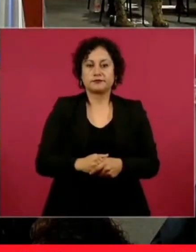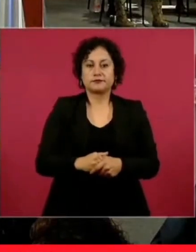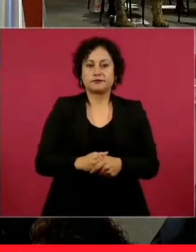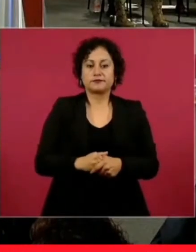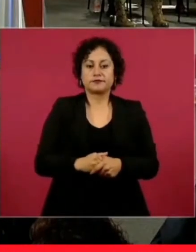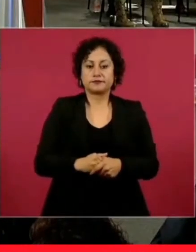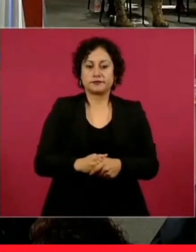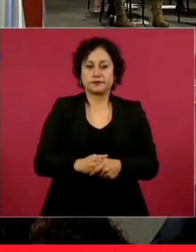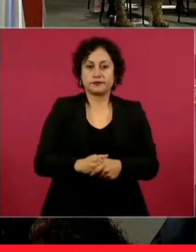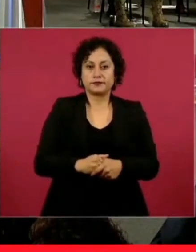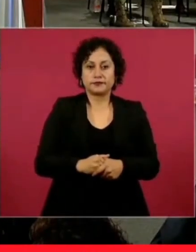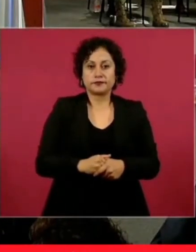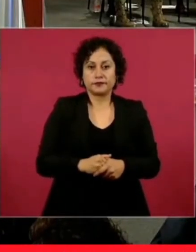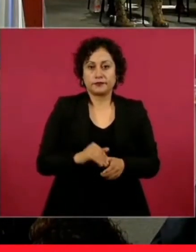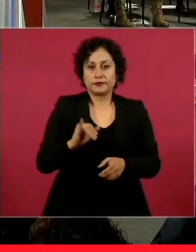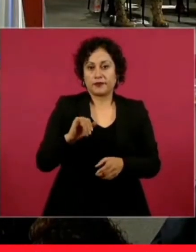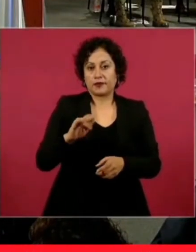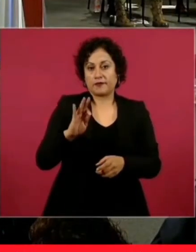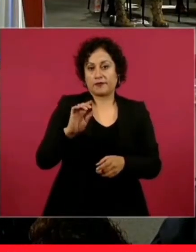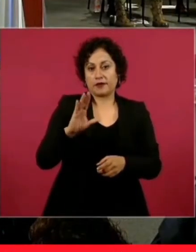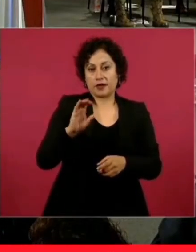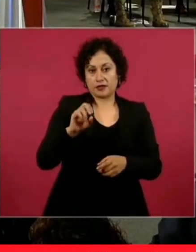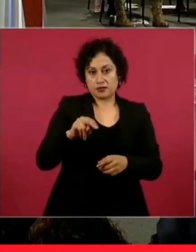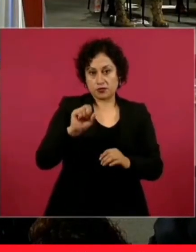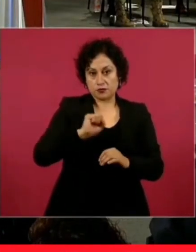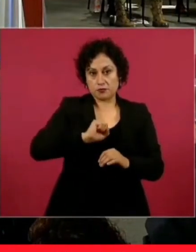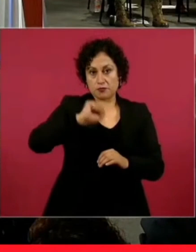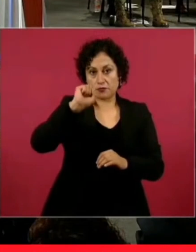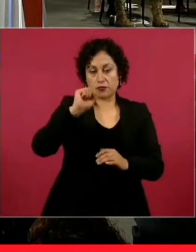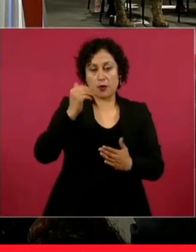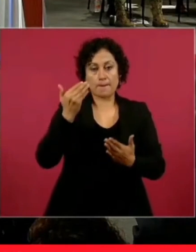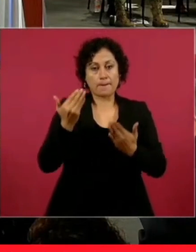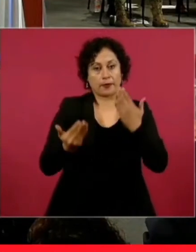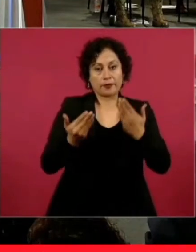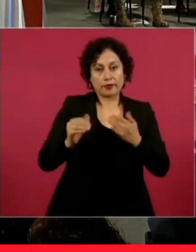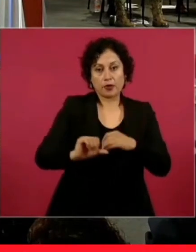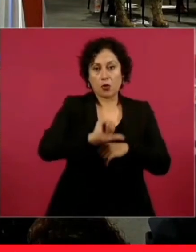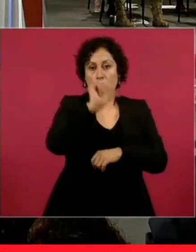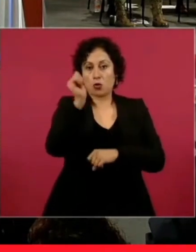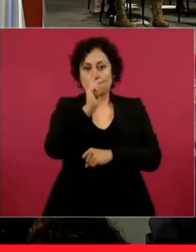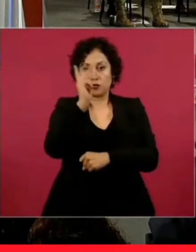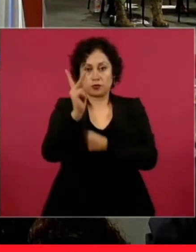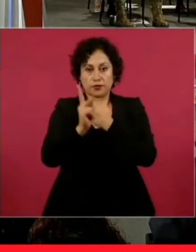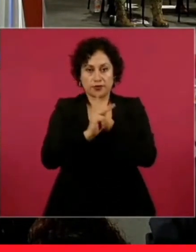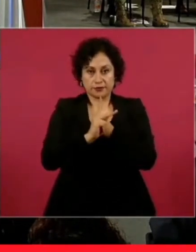Esa es inflación en relación al mundo.